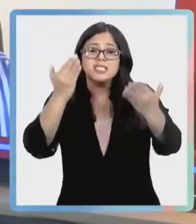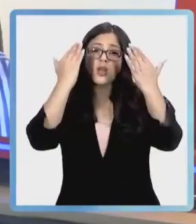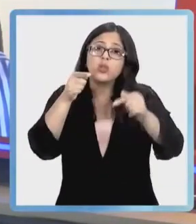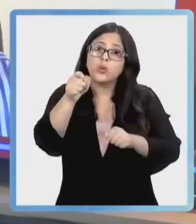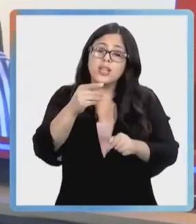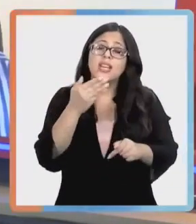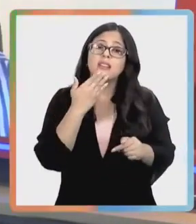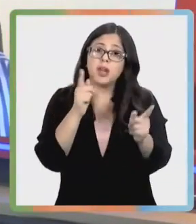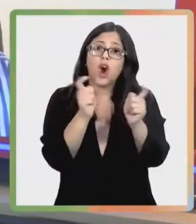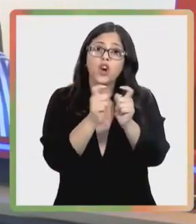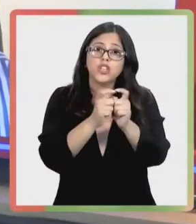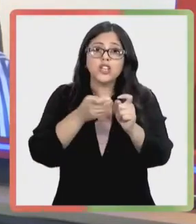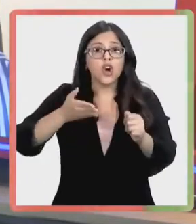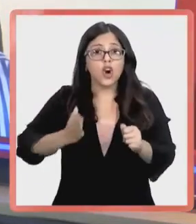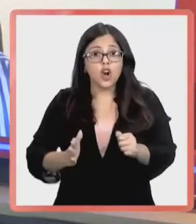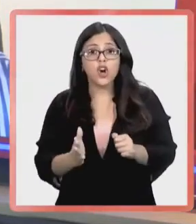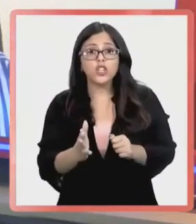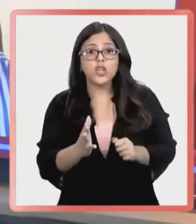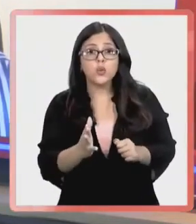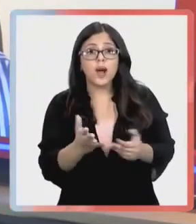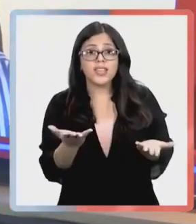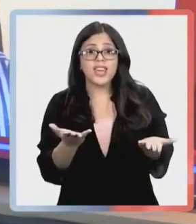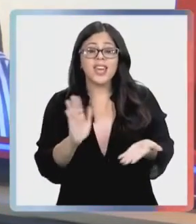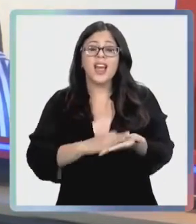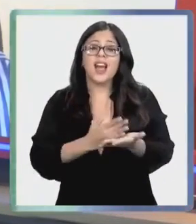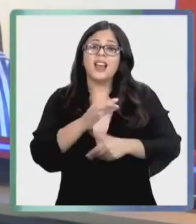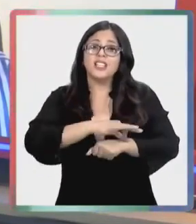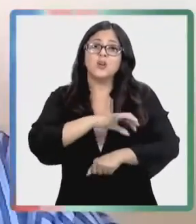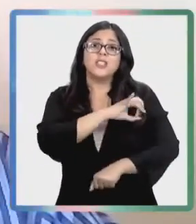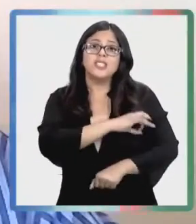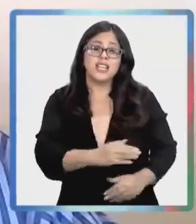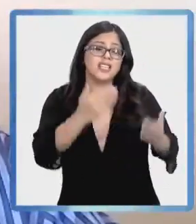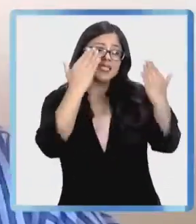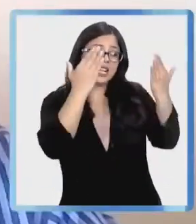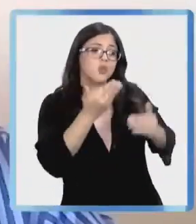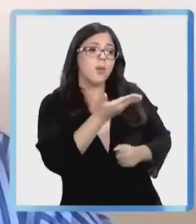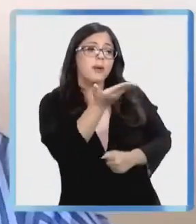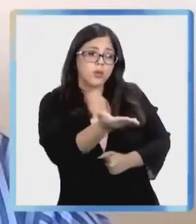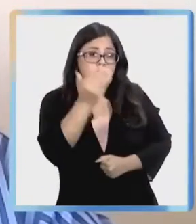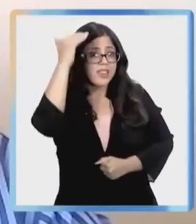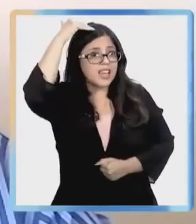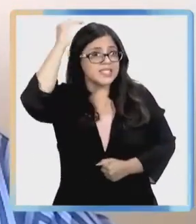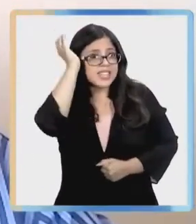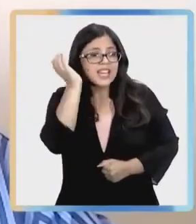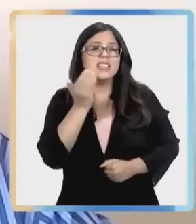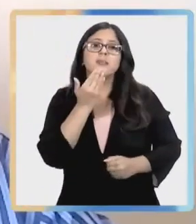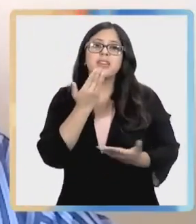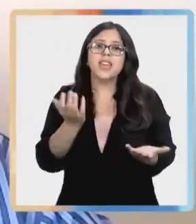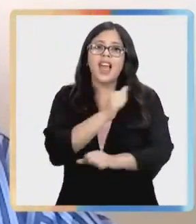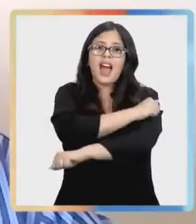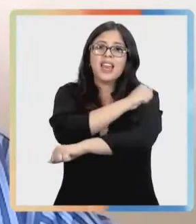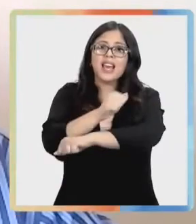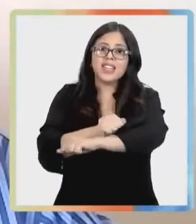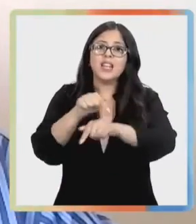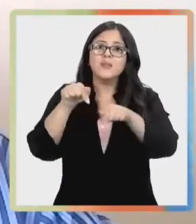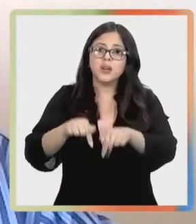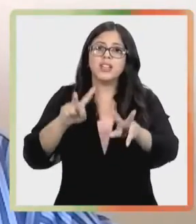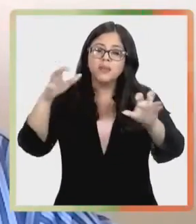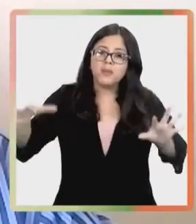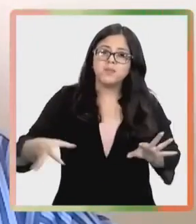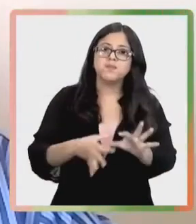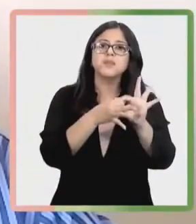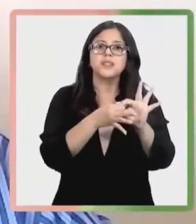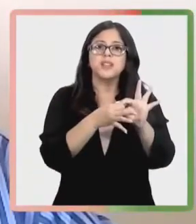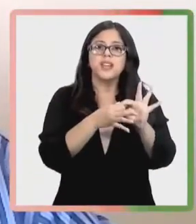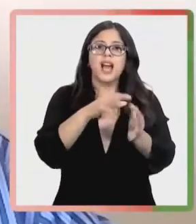y, bueno, sigamos en contacto para seguirle la pista a la salud en Chile. Un saludo a ustedes, Carly, y a Arcatel también por esta gran iniciativa de